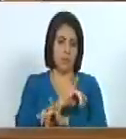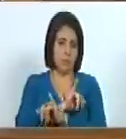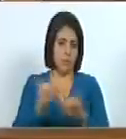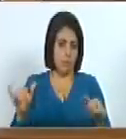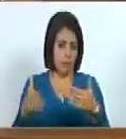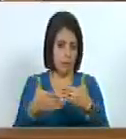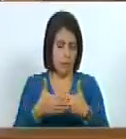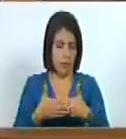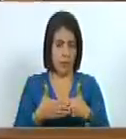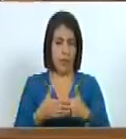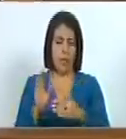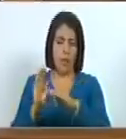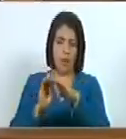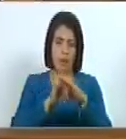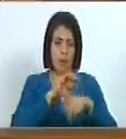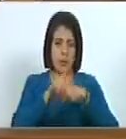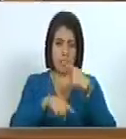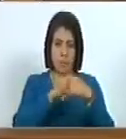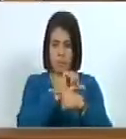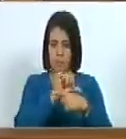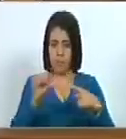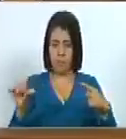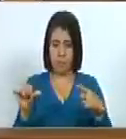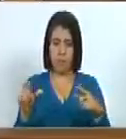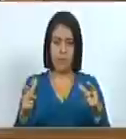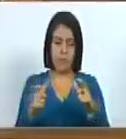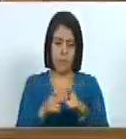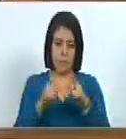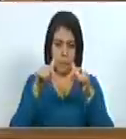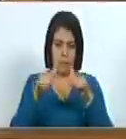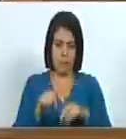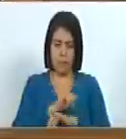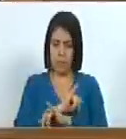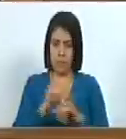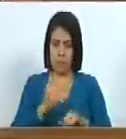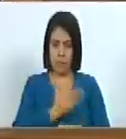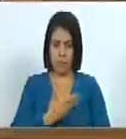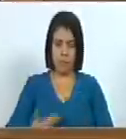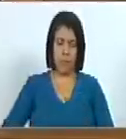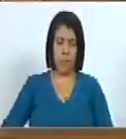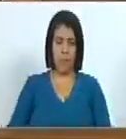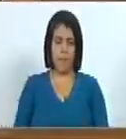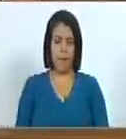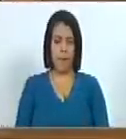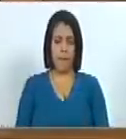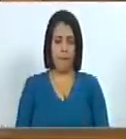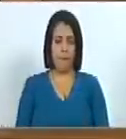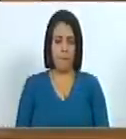sesión ordinaria y convocó para la próxima sesión. Es todo, ciudadano presidente.